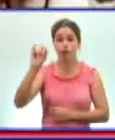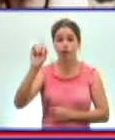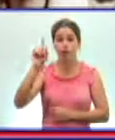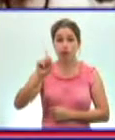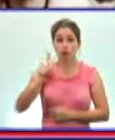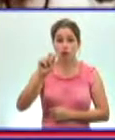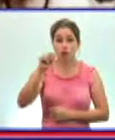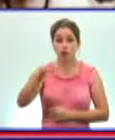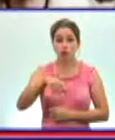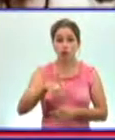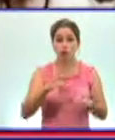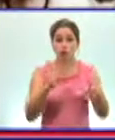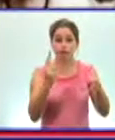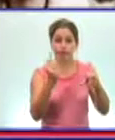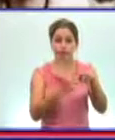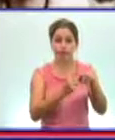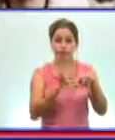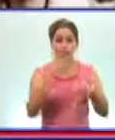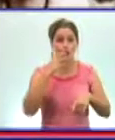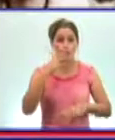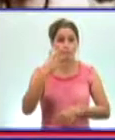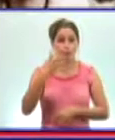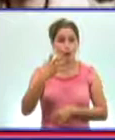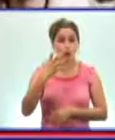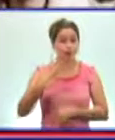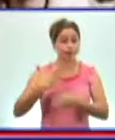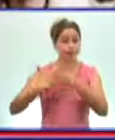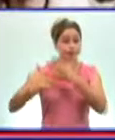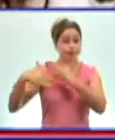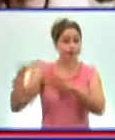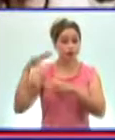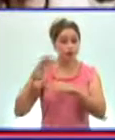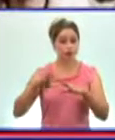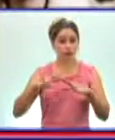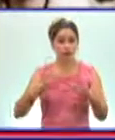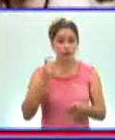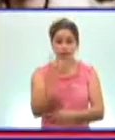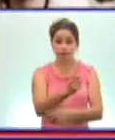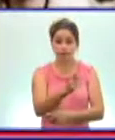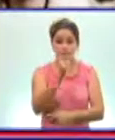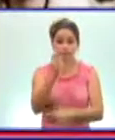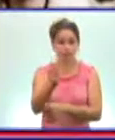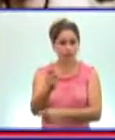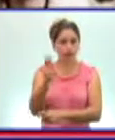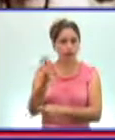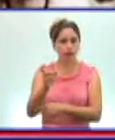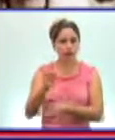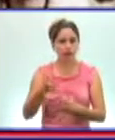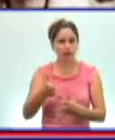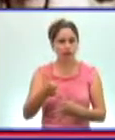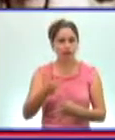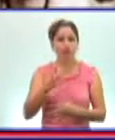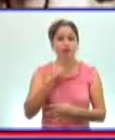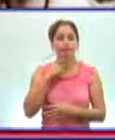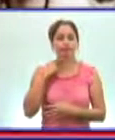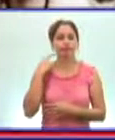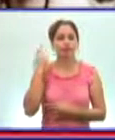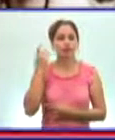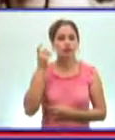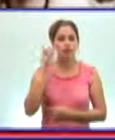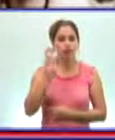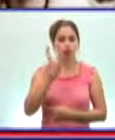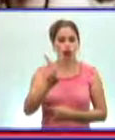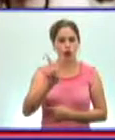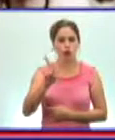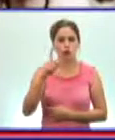más espantosos que tuvo lugar la campaña de alfabetización, que fue el asesinato del alfabetizador Manuel Ascunce Domenech y